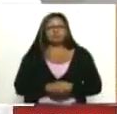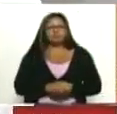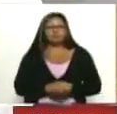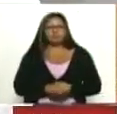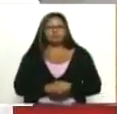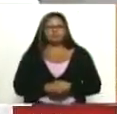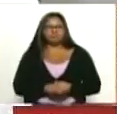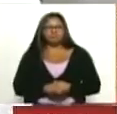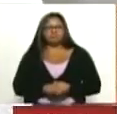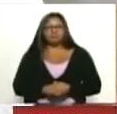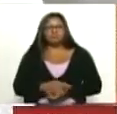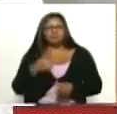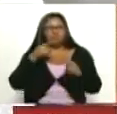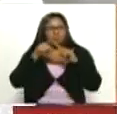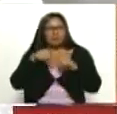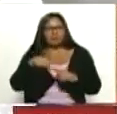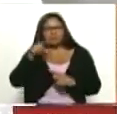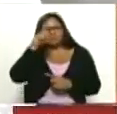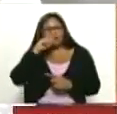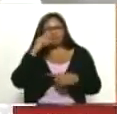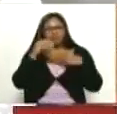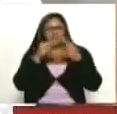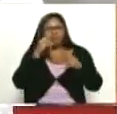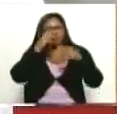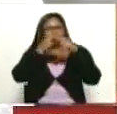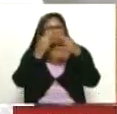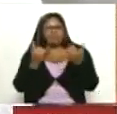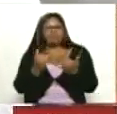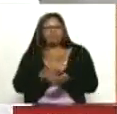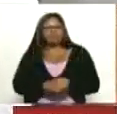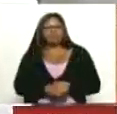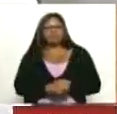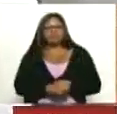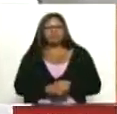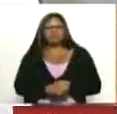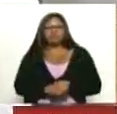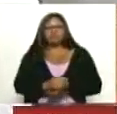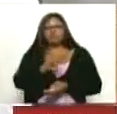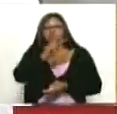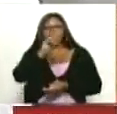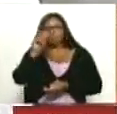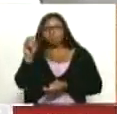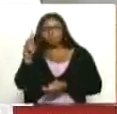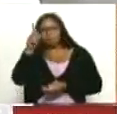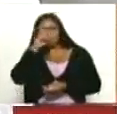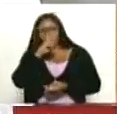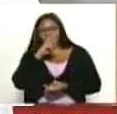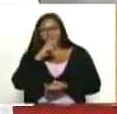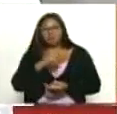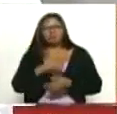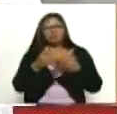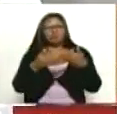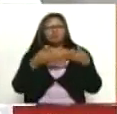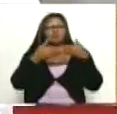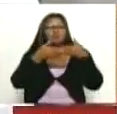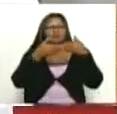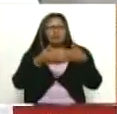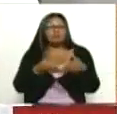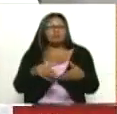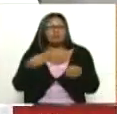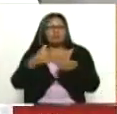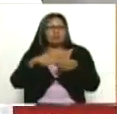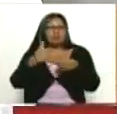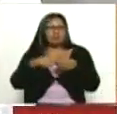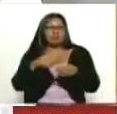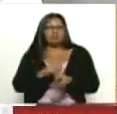justamente en este año que conmemoramos el bicentenario de la batalla naval del lago de Maracaibo, que